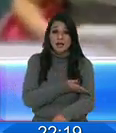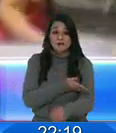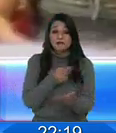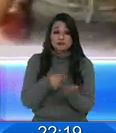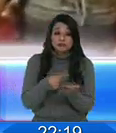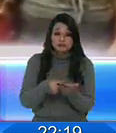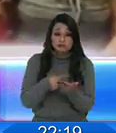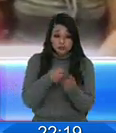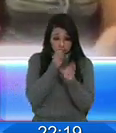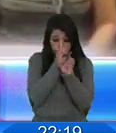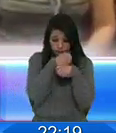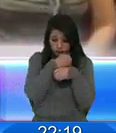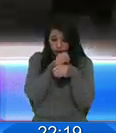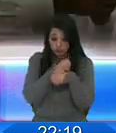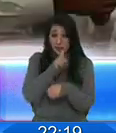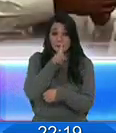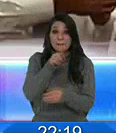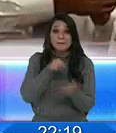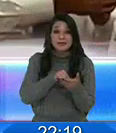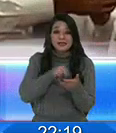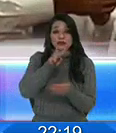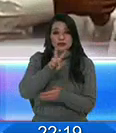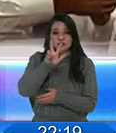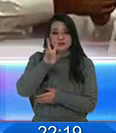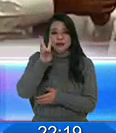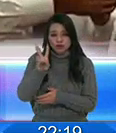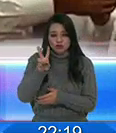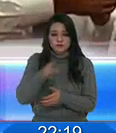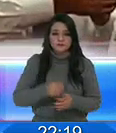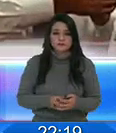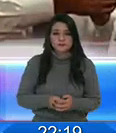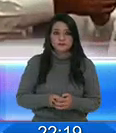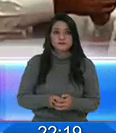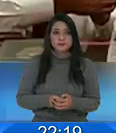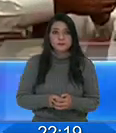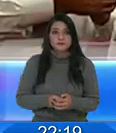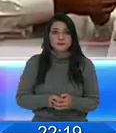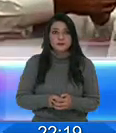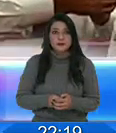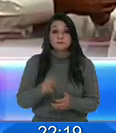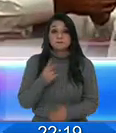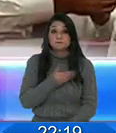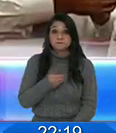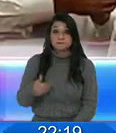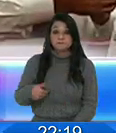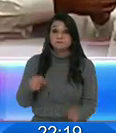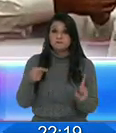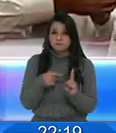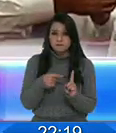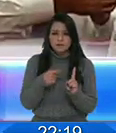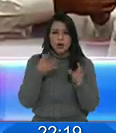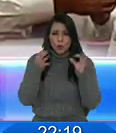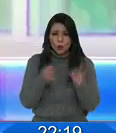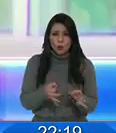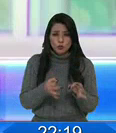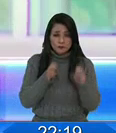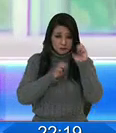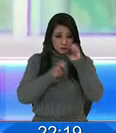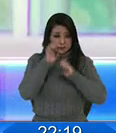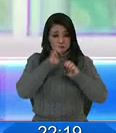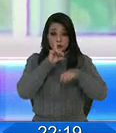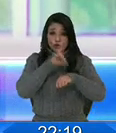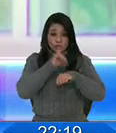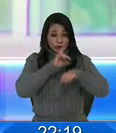1.232 muestras. El presidente brasileño Jair Bolsonaro, de 64 años, luego de ser sometido a varios exámenes médicos